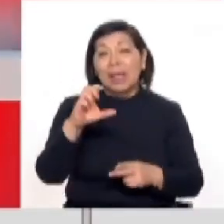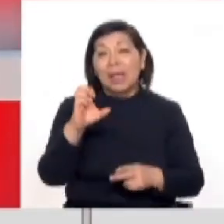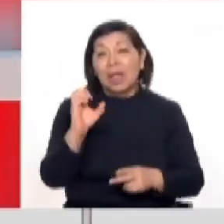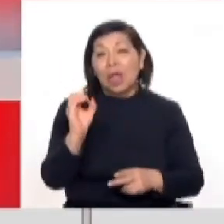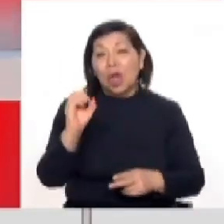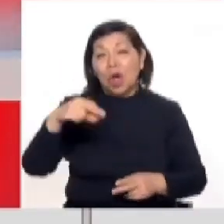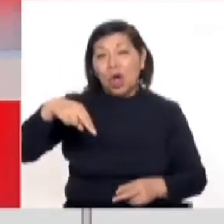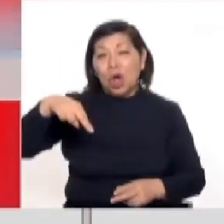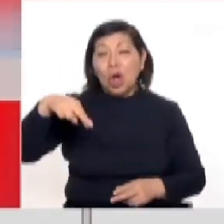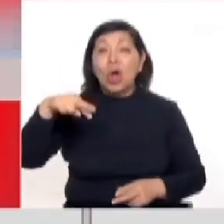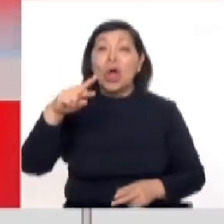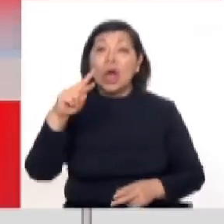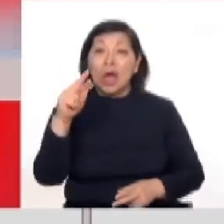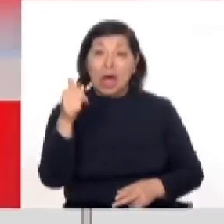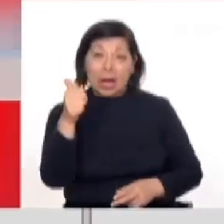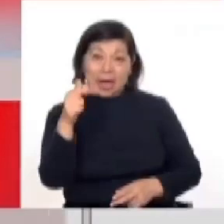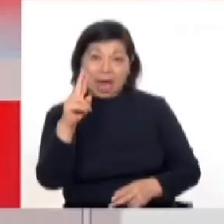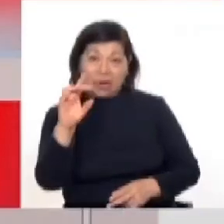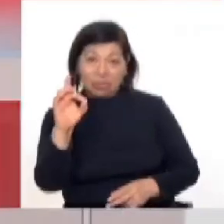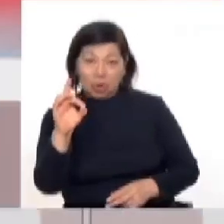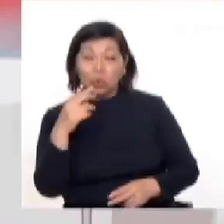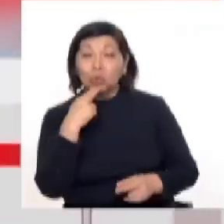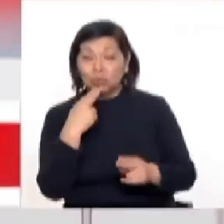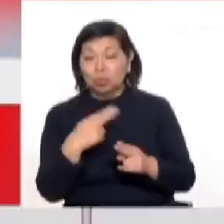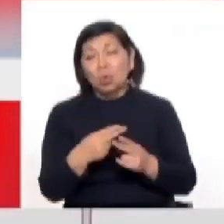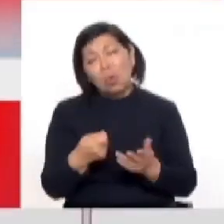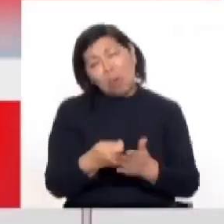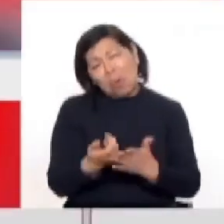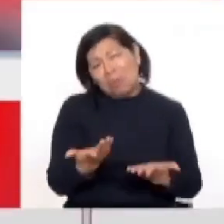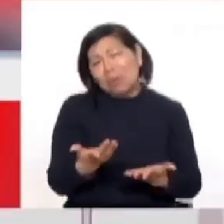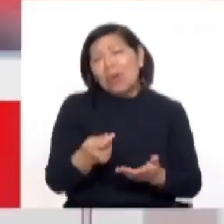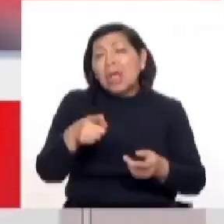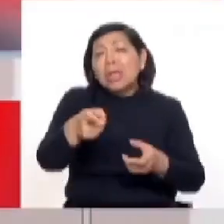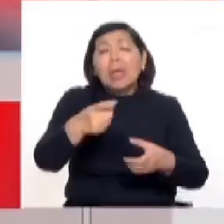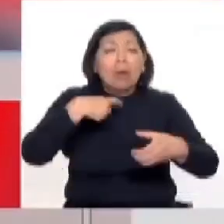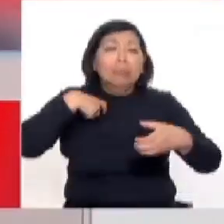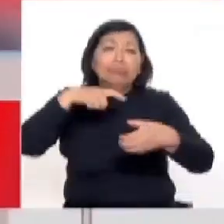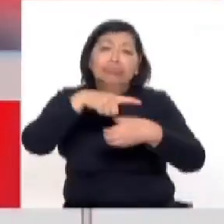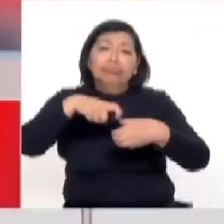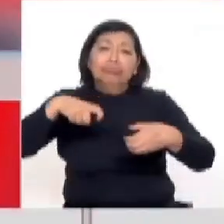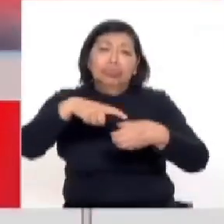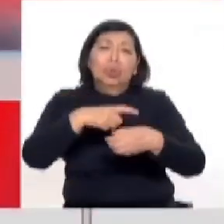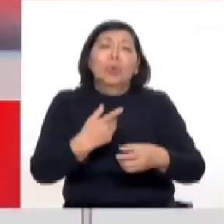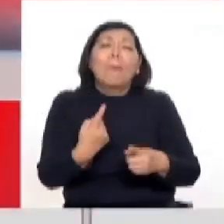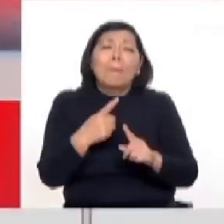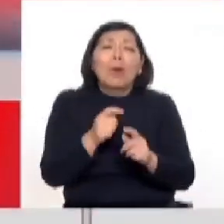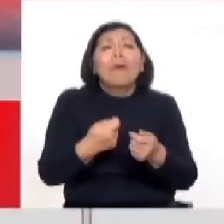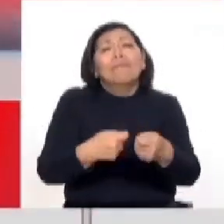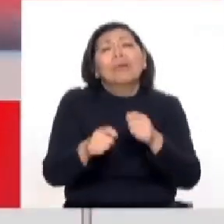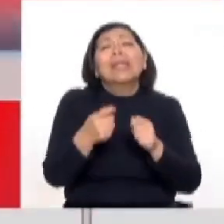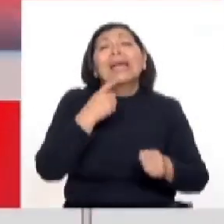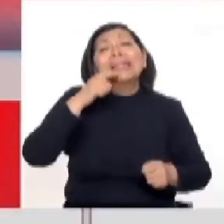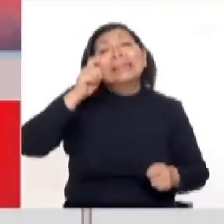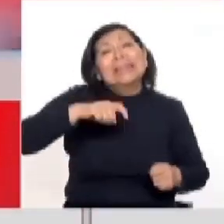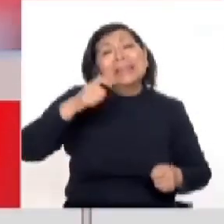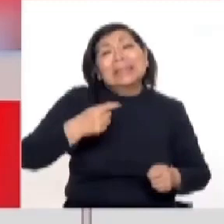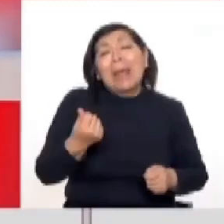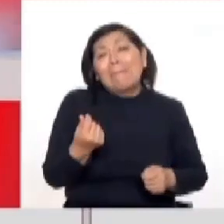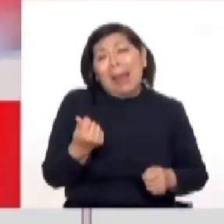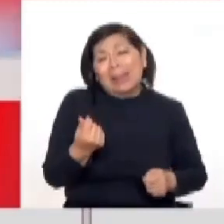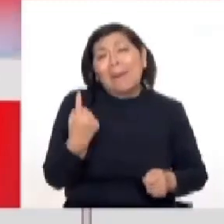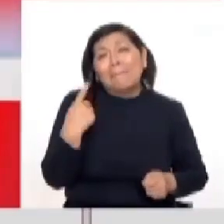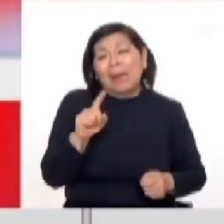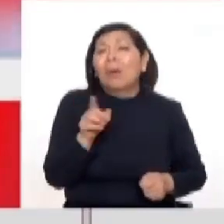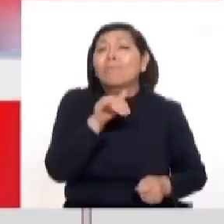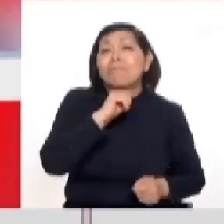nuestro país. Sí, y que nos pueden comprar porque son hechos a mano, especialmente con mucho amor, para que lo pueden comprar. Están